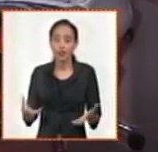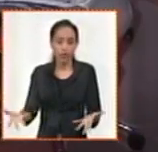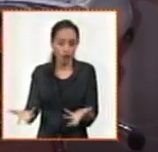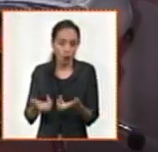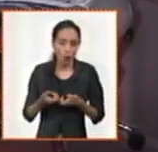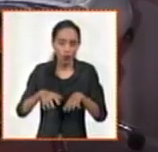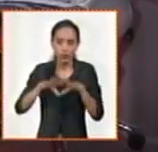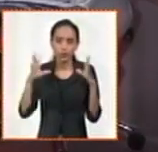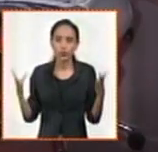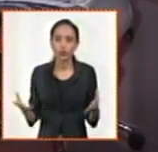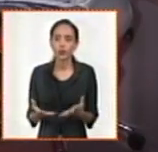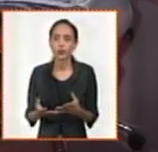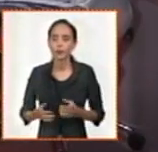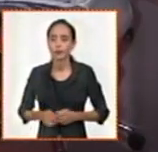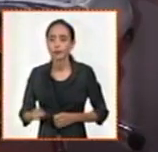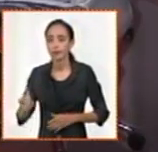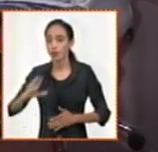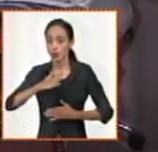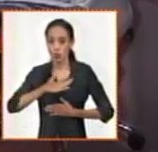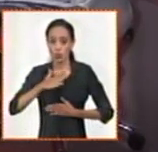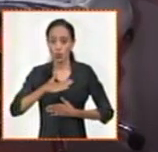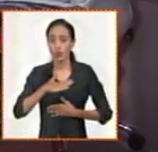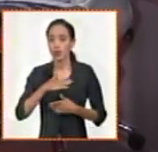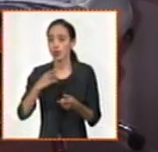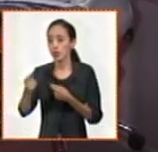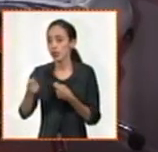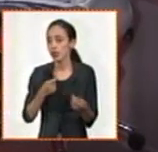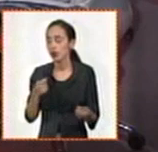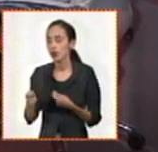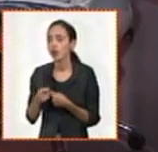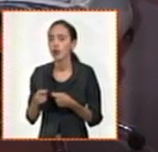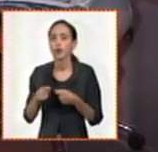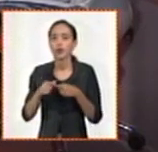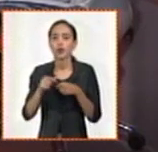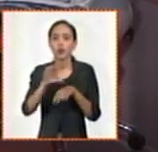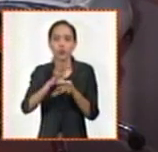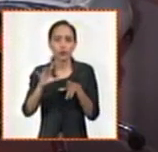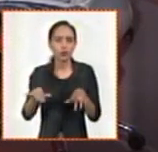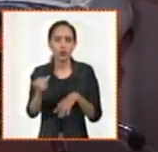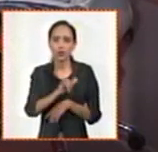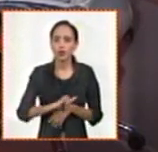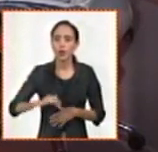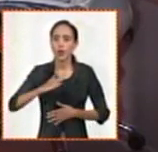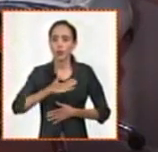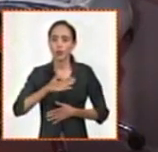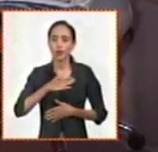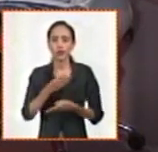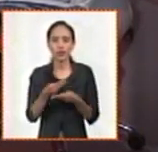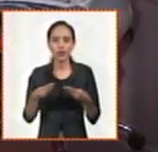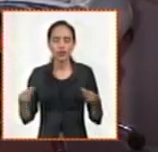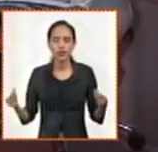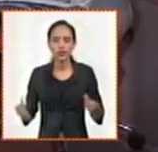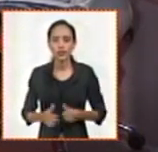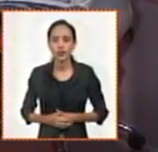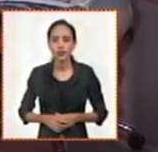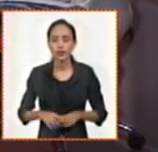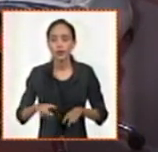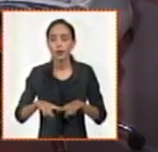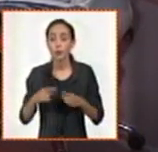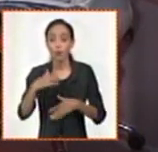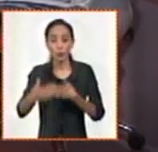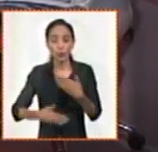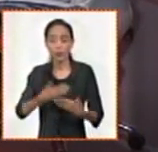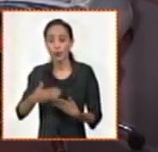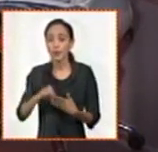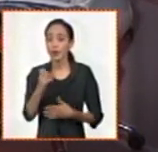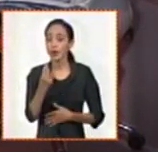acaparar. Bill Gates no solo es dueño de negocios de software informática, es también de la tierra, ¿no? Sí, porque toda la inestabilidad